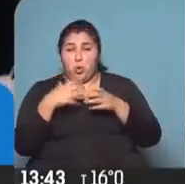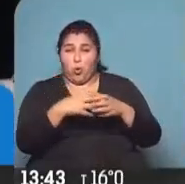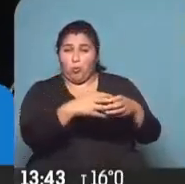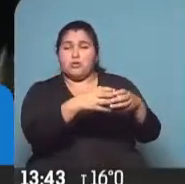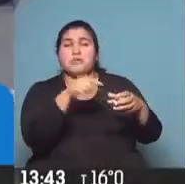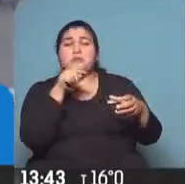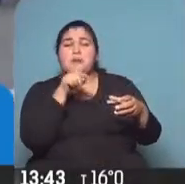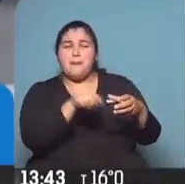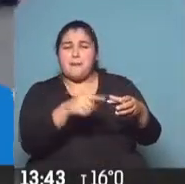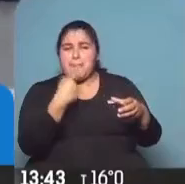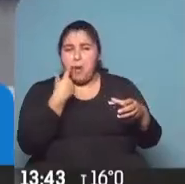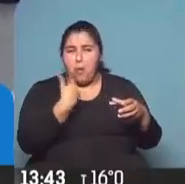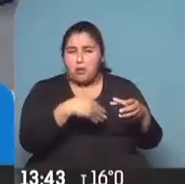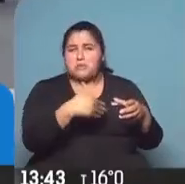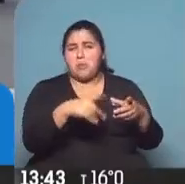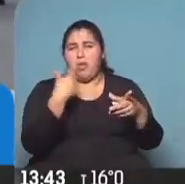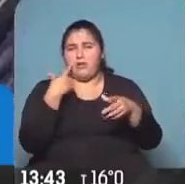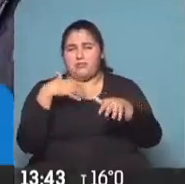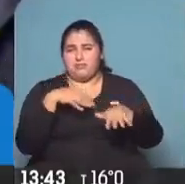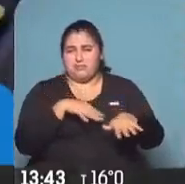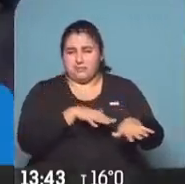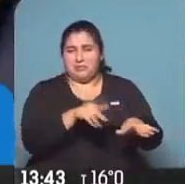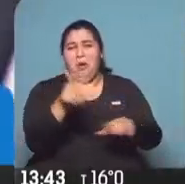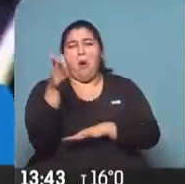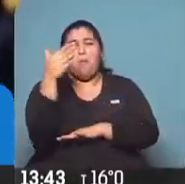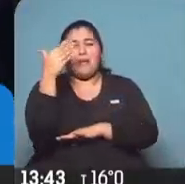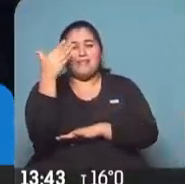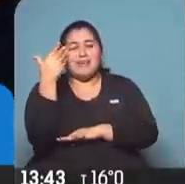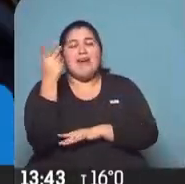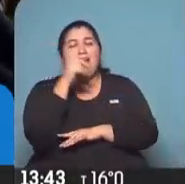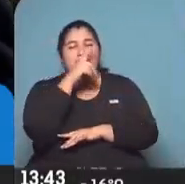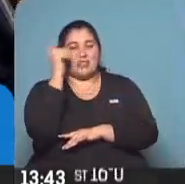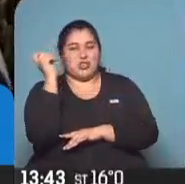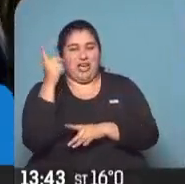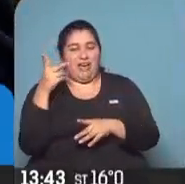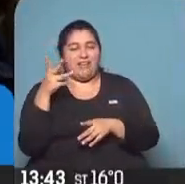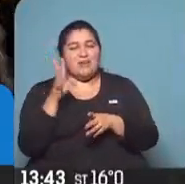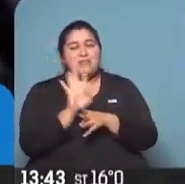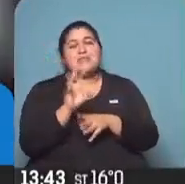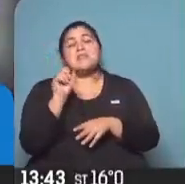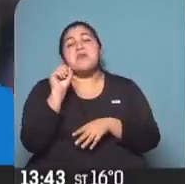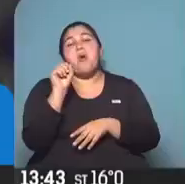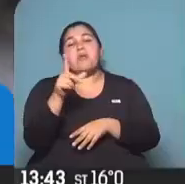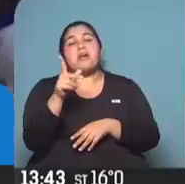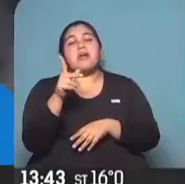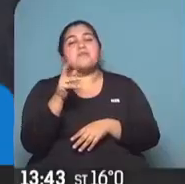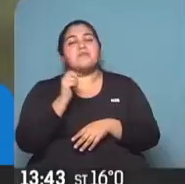se aproxima de las más de guerra la escuela de cadetes comisarios